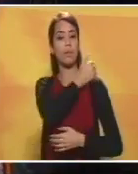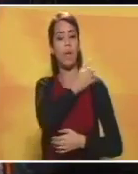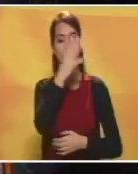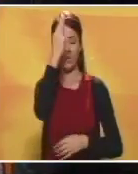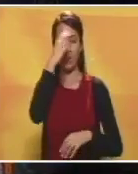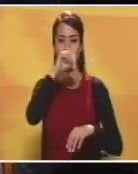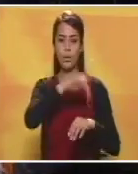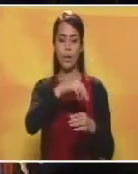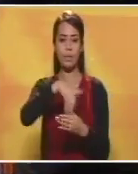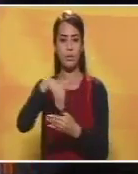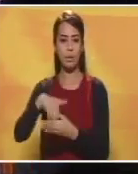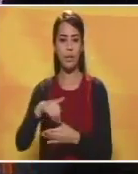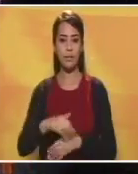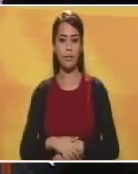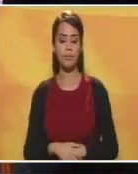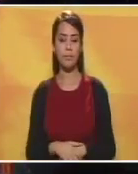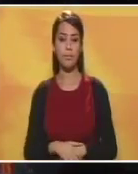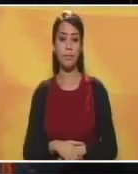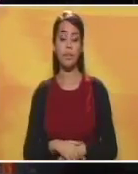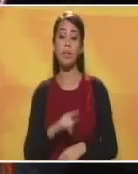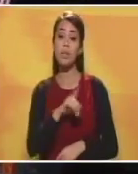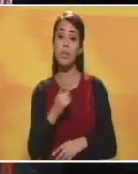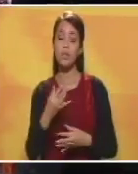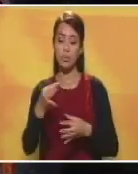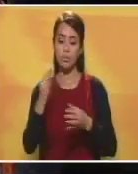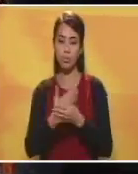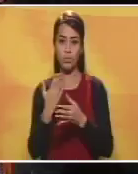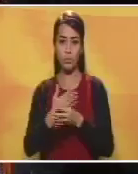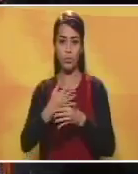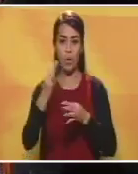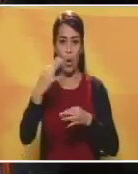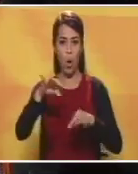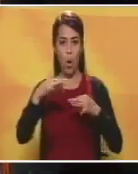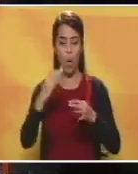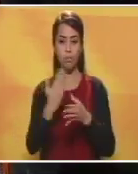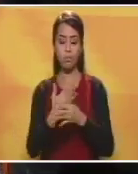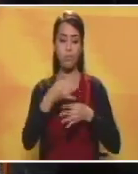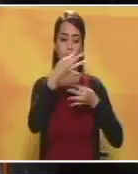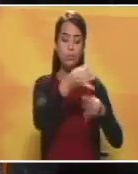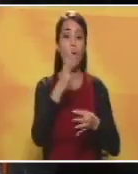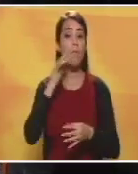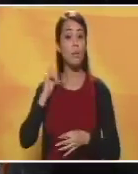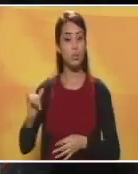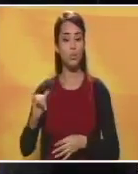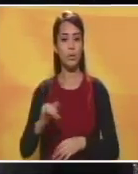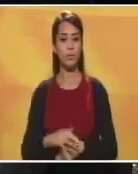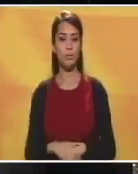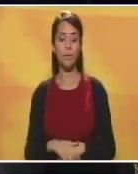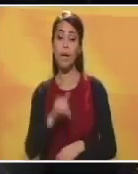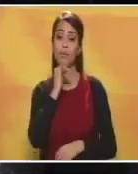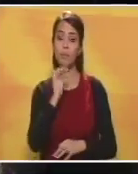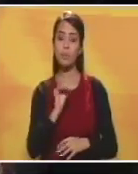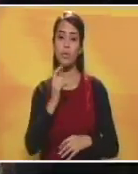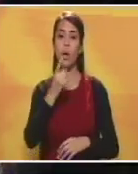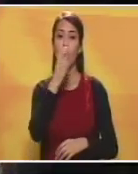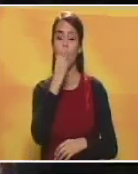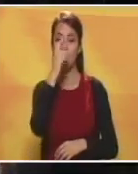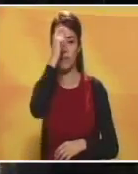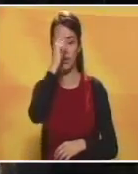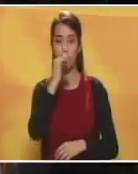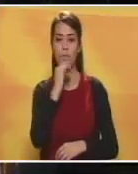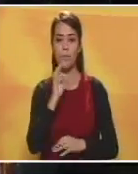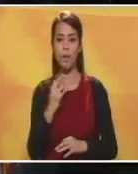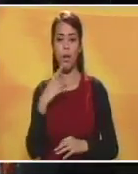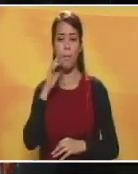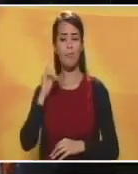Consejo Nacional Electoral, a quienes le va a entregar un documento con sus denuncias. En declaraciones previas, Henry Falcón señalaba que va